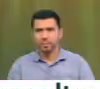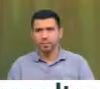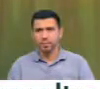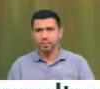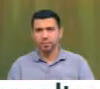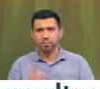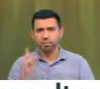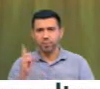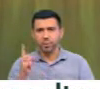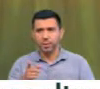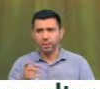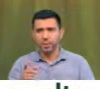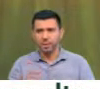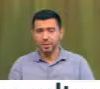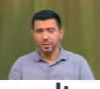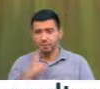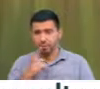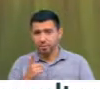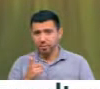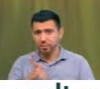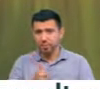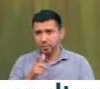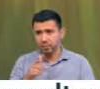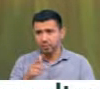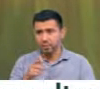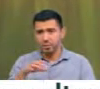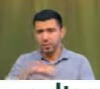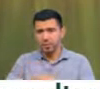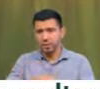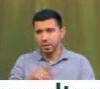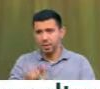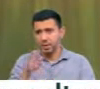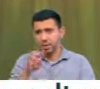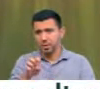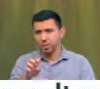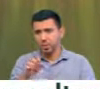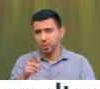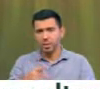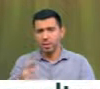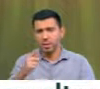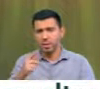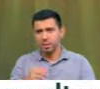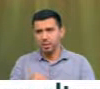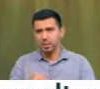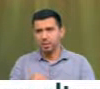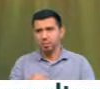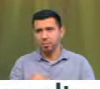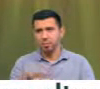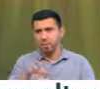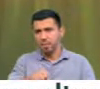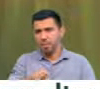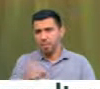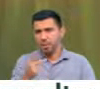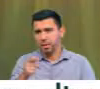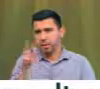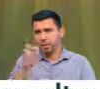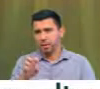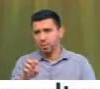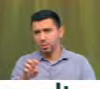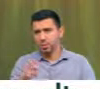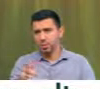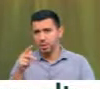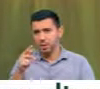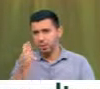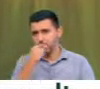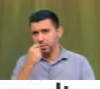Por información de fuente humana, la Policía Nacional logra la incautación de 19 kilos de clorhidrato de cocaína a la altura del sector conocido